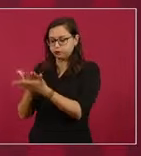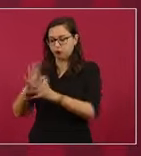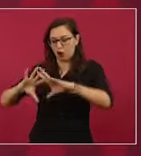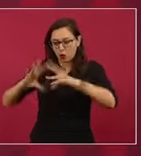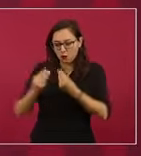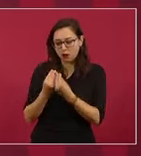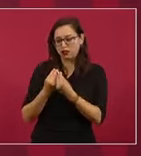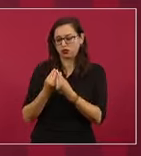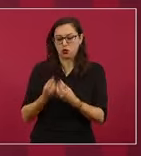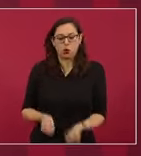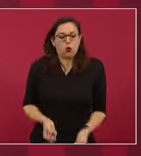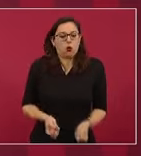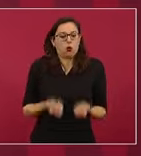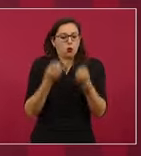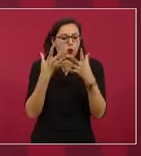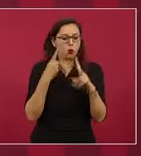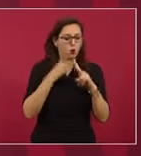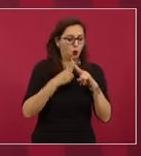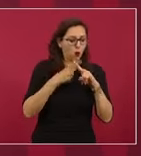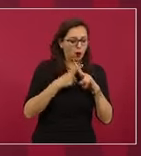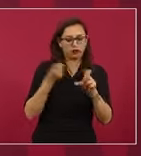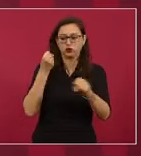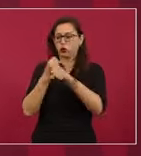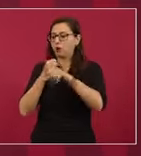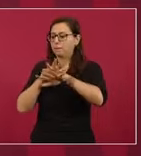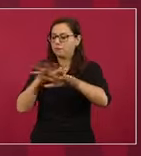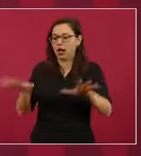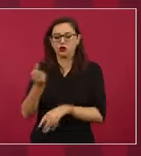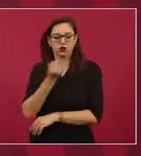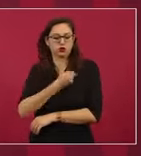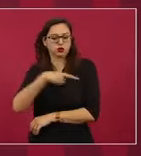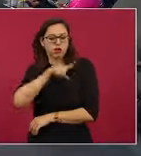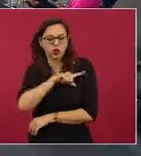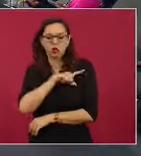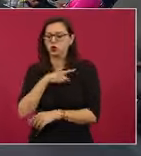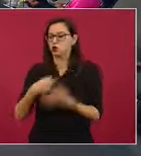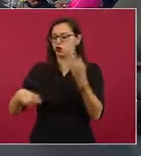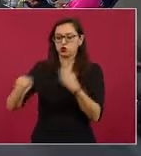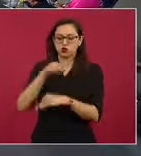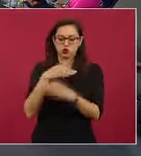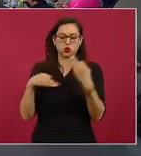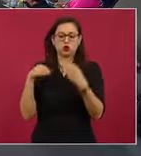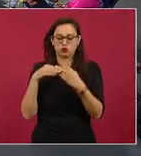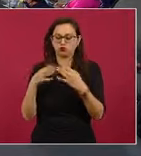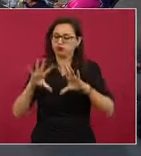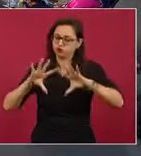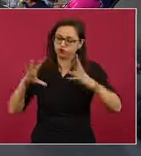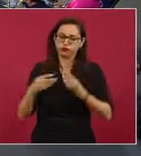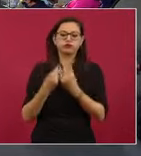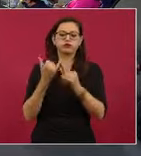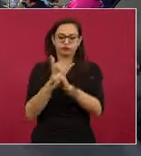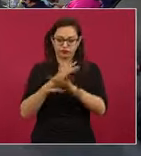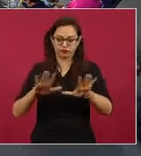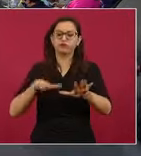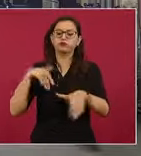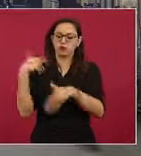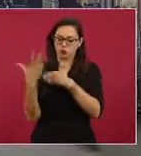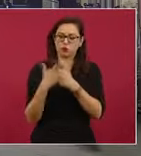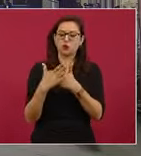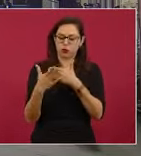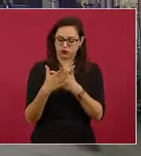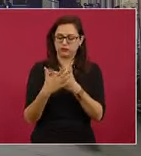elementos, de cifras y de impactos en lo social y en lo económico. Sí, pero sí vamos